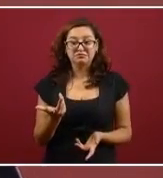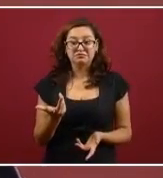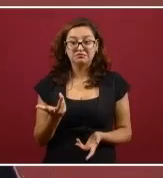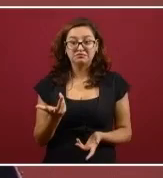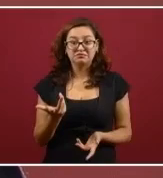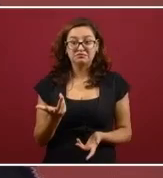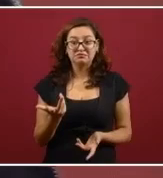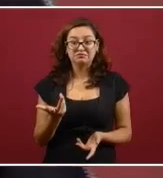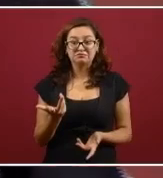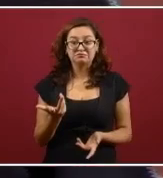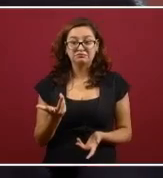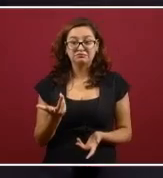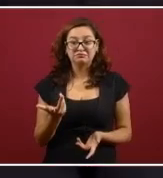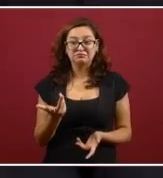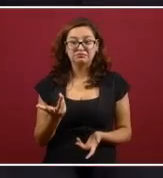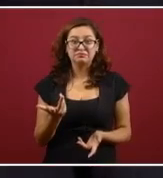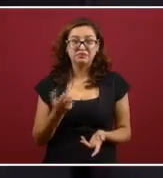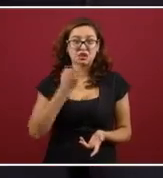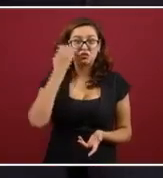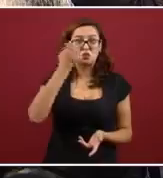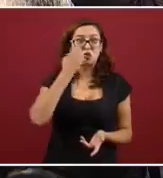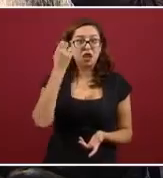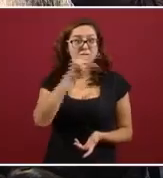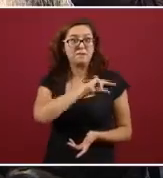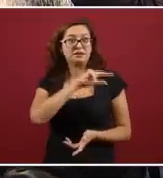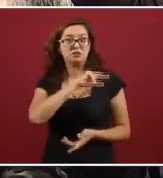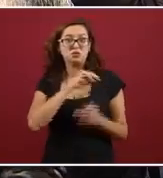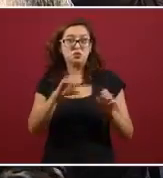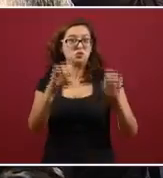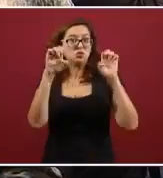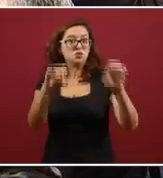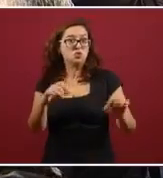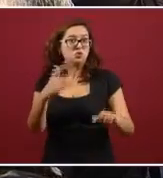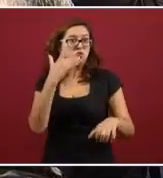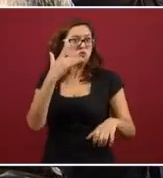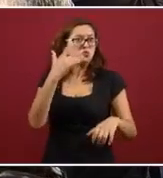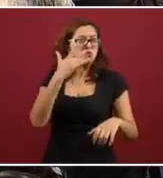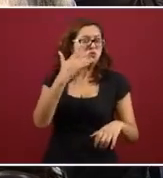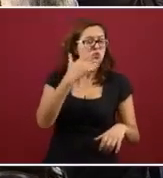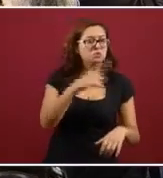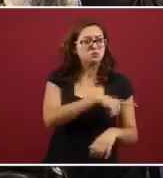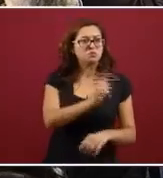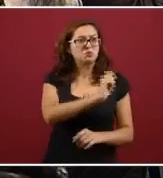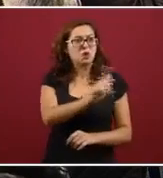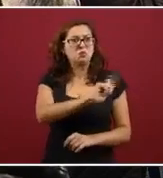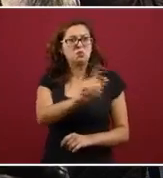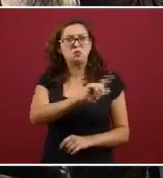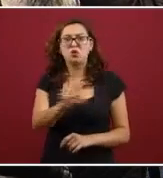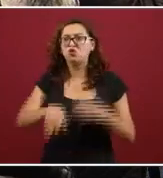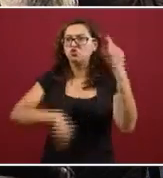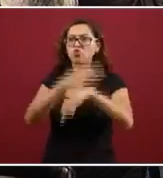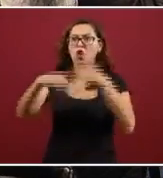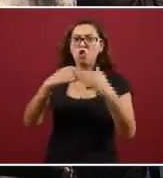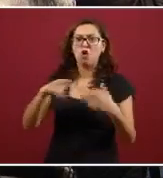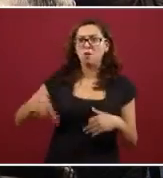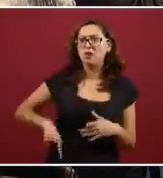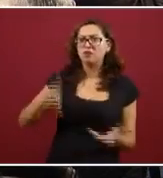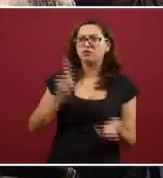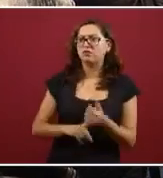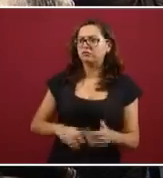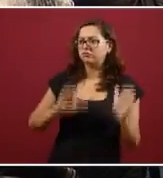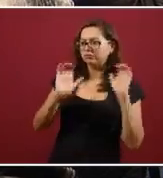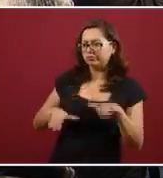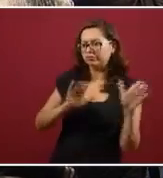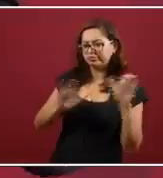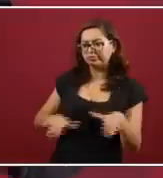de profesionales de esas escuelas. Pues está bien, porque